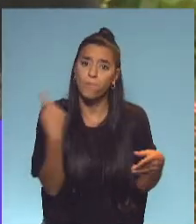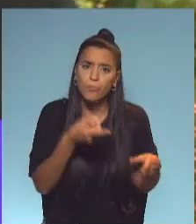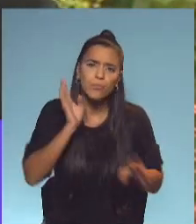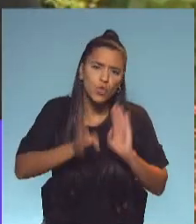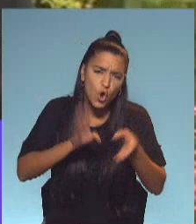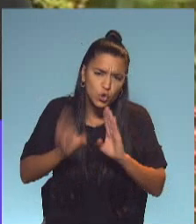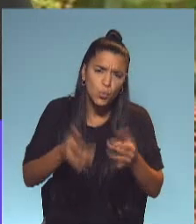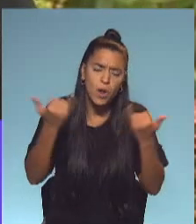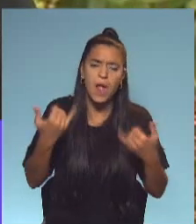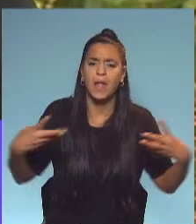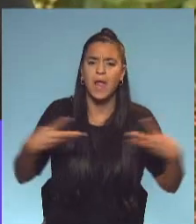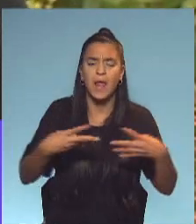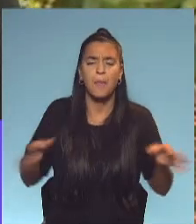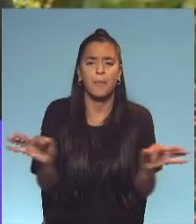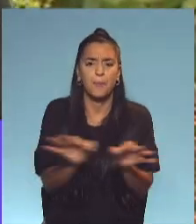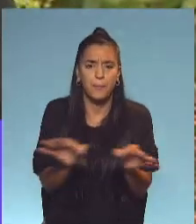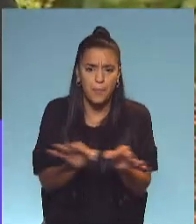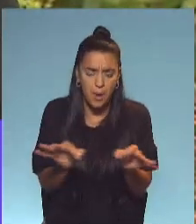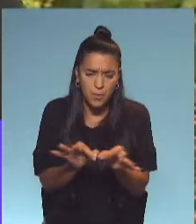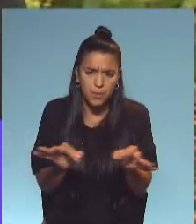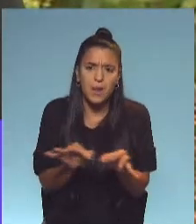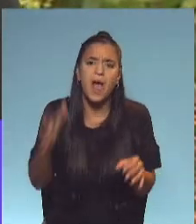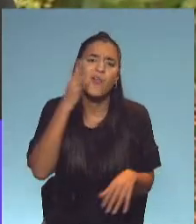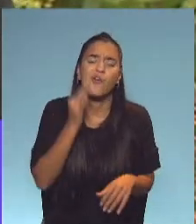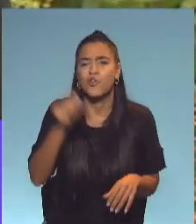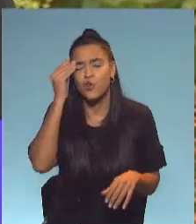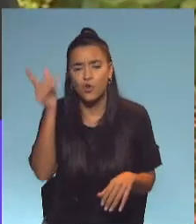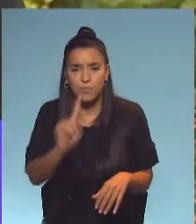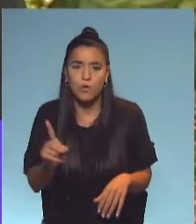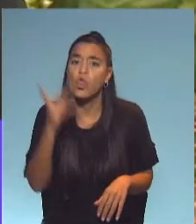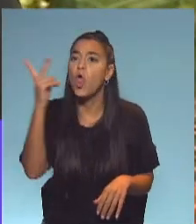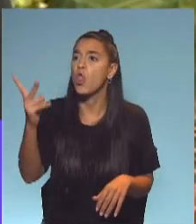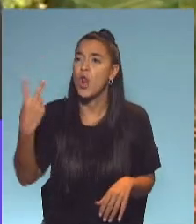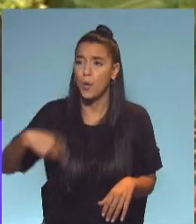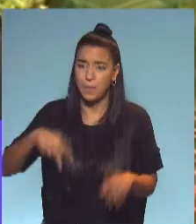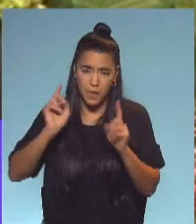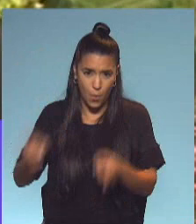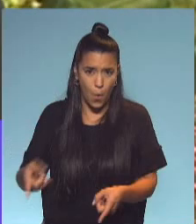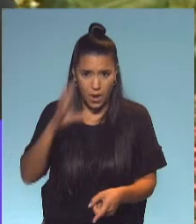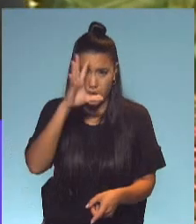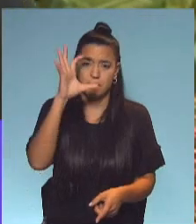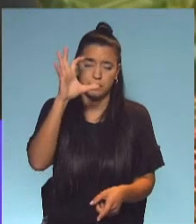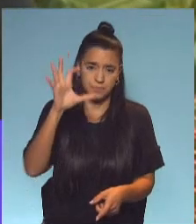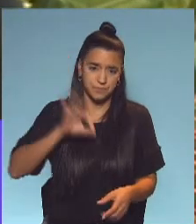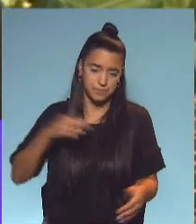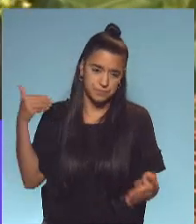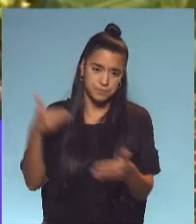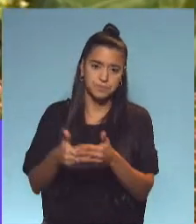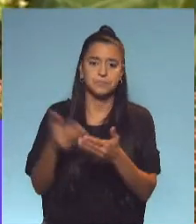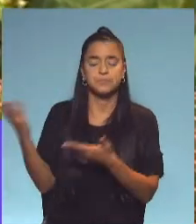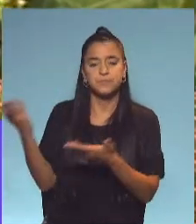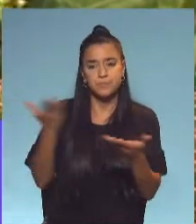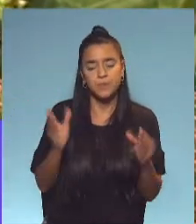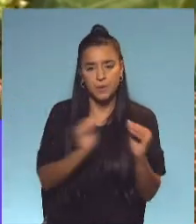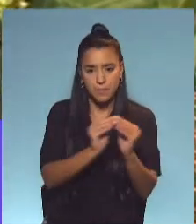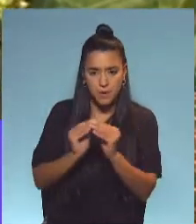sufridas durante la Guerra de Malvinas es algo que no olvidamos, así sea 2 de noviembre, está presente todo el año. Alejandro, compañeros allá en